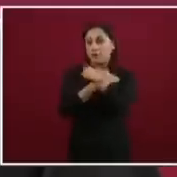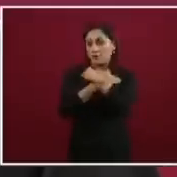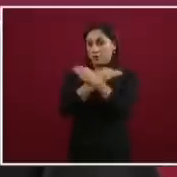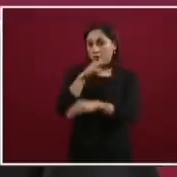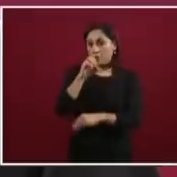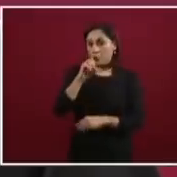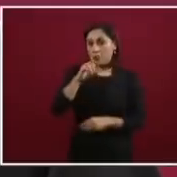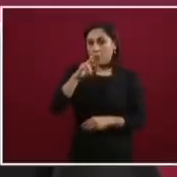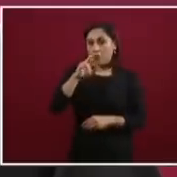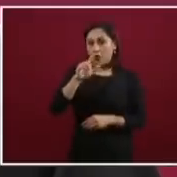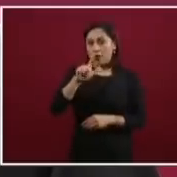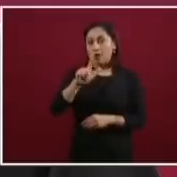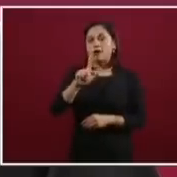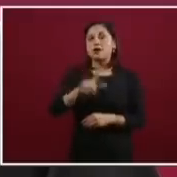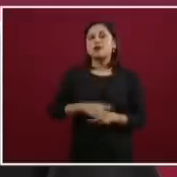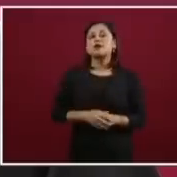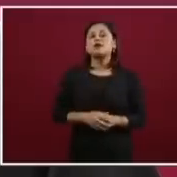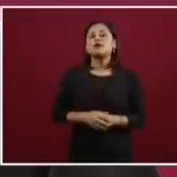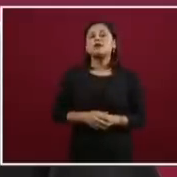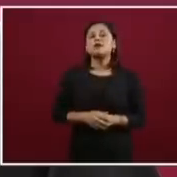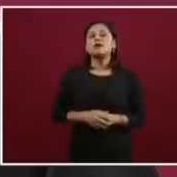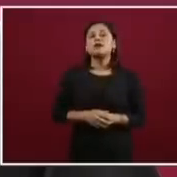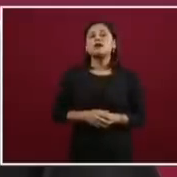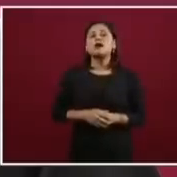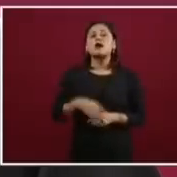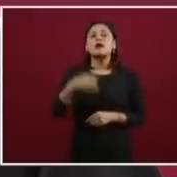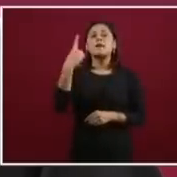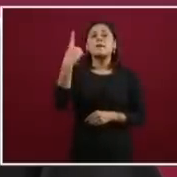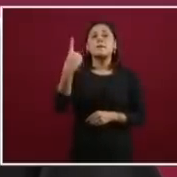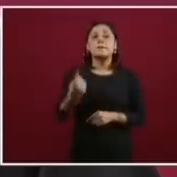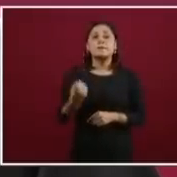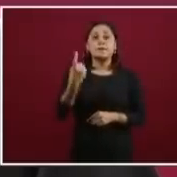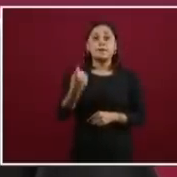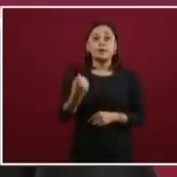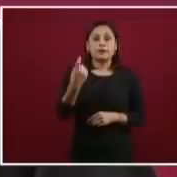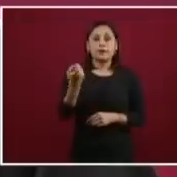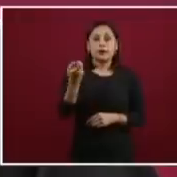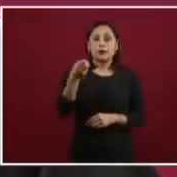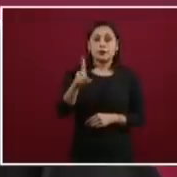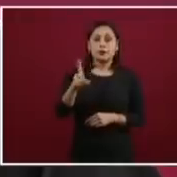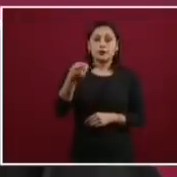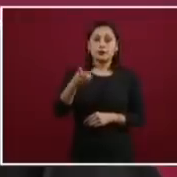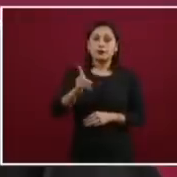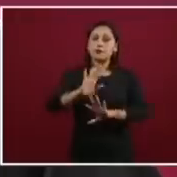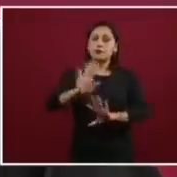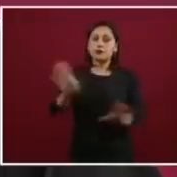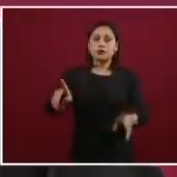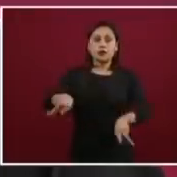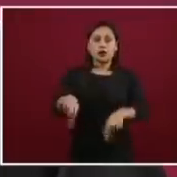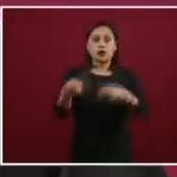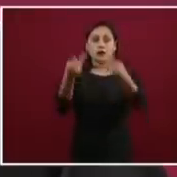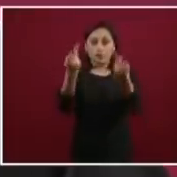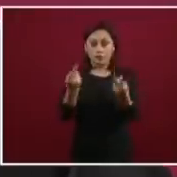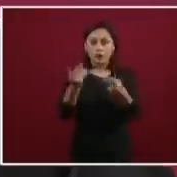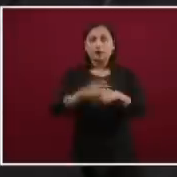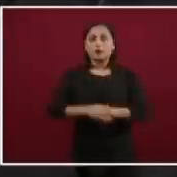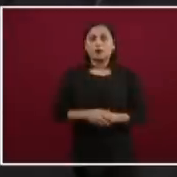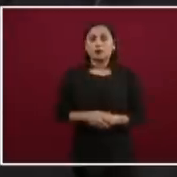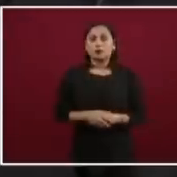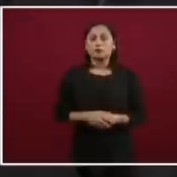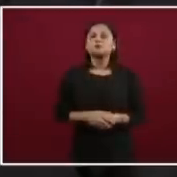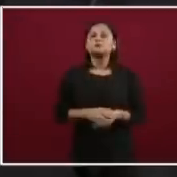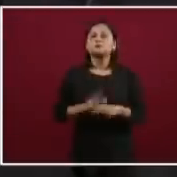a estar en librerías el día primero de diciembre y si trató el